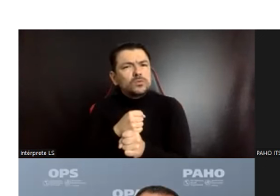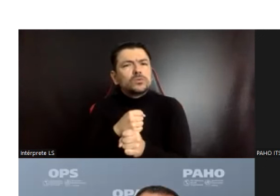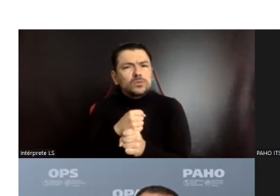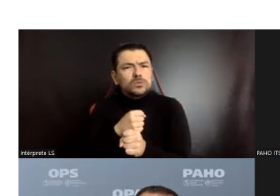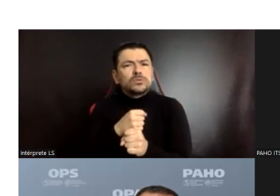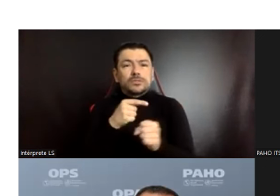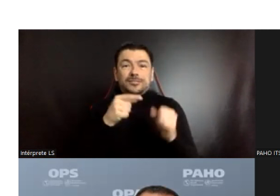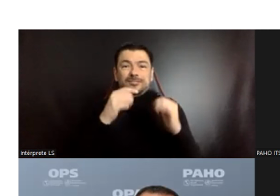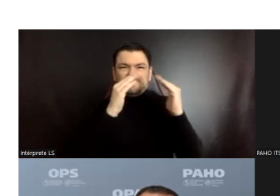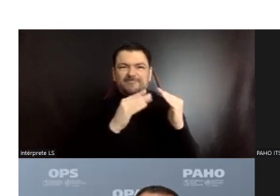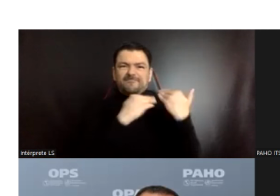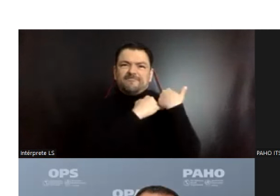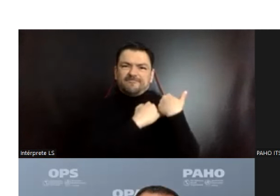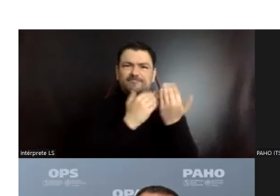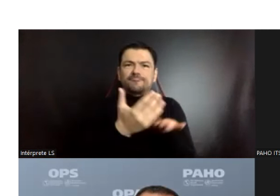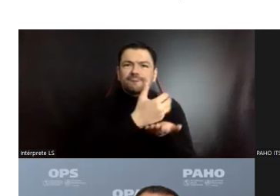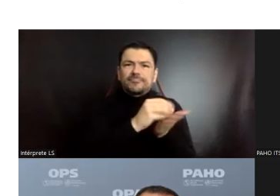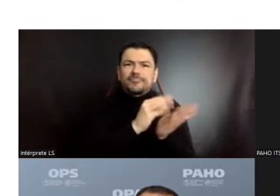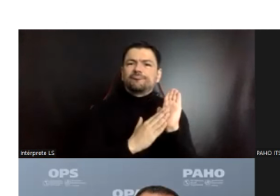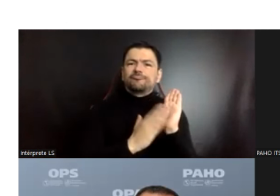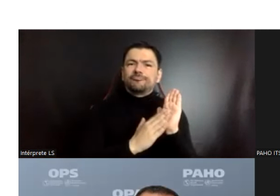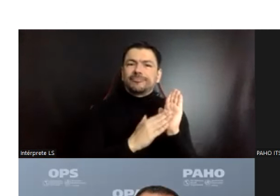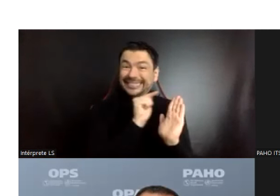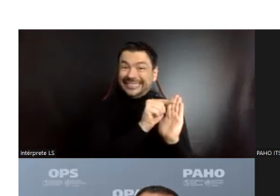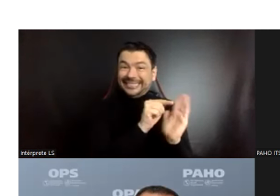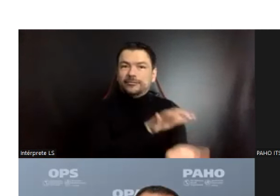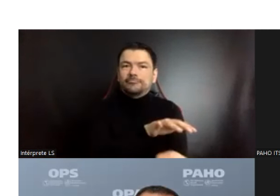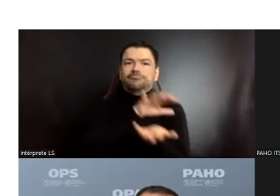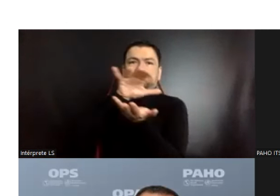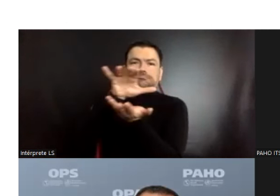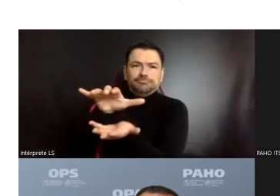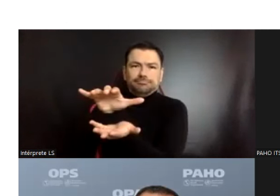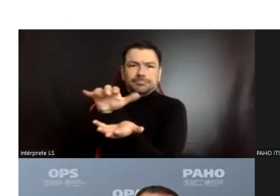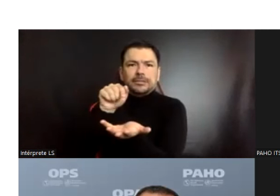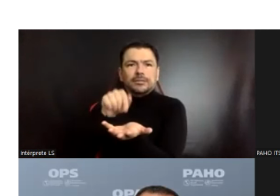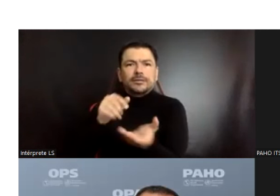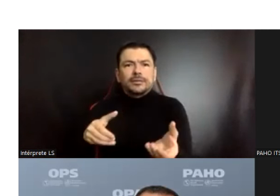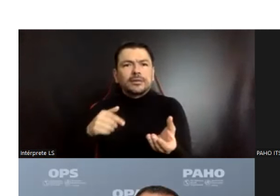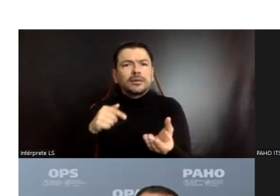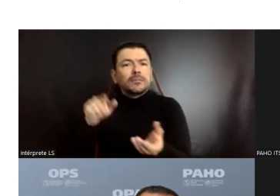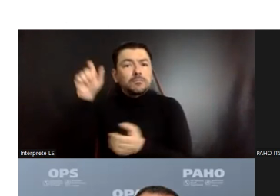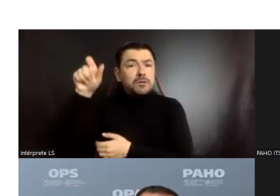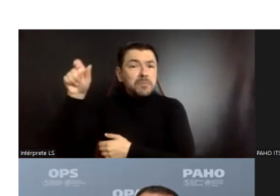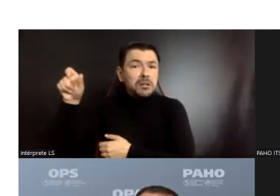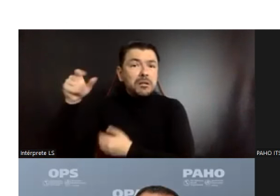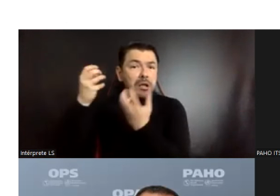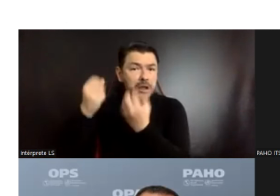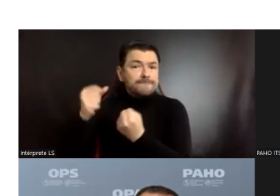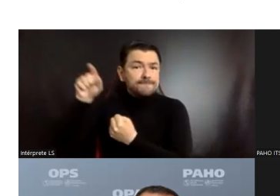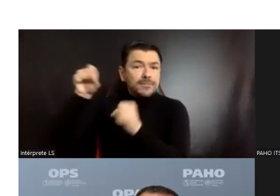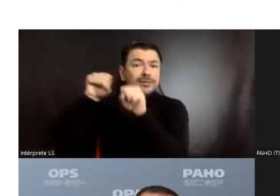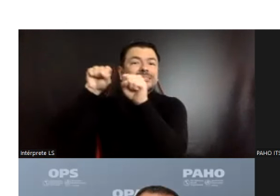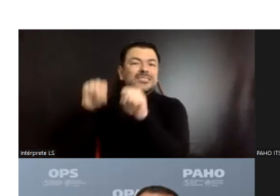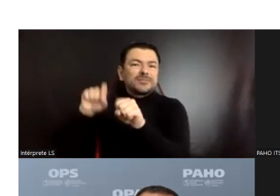todo esto y poner estas revisiones a la disponibilidad de los sistemas, y todos los sistemas a la vez son más